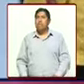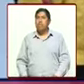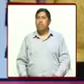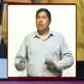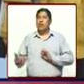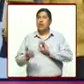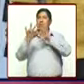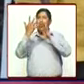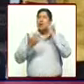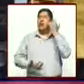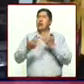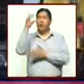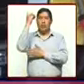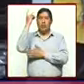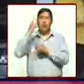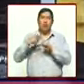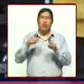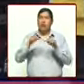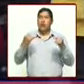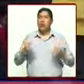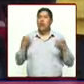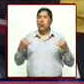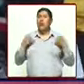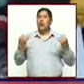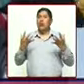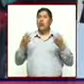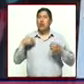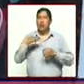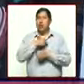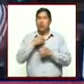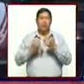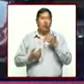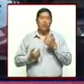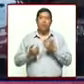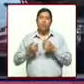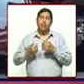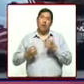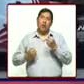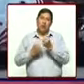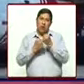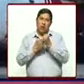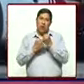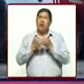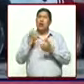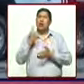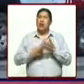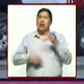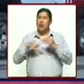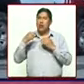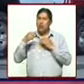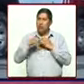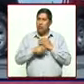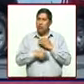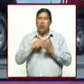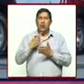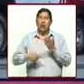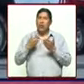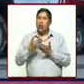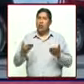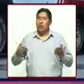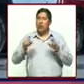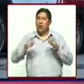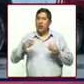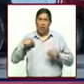Ante los incendios que sufre Bolivia, varios jóvenes queremos ser bomberos, pero ¿sabían ustedes qué tan complicado y qué cosas son las que necesitamos